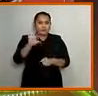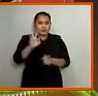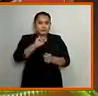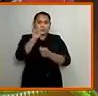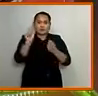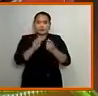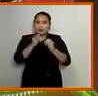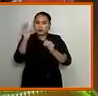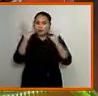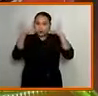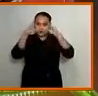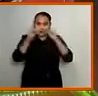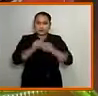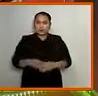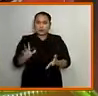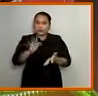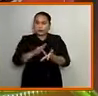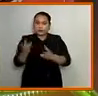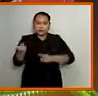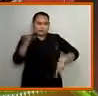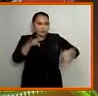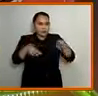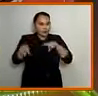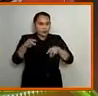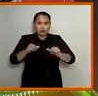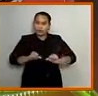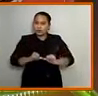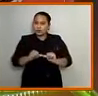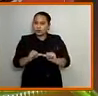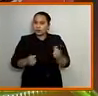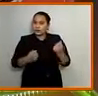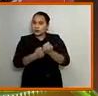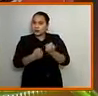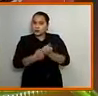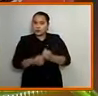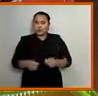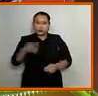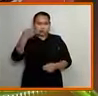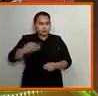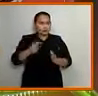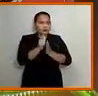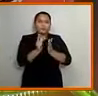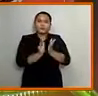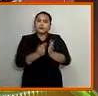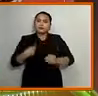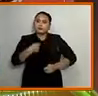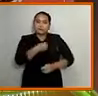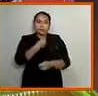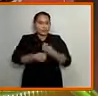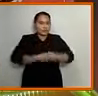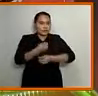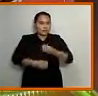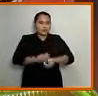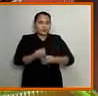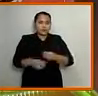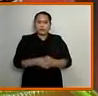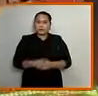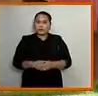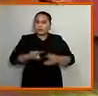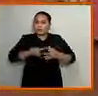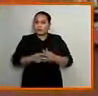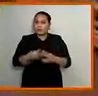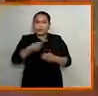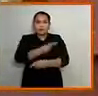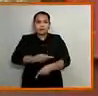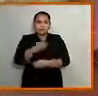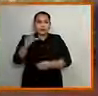la noche. Agradecemos el apoyo que siempre nos brinda nuestra auditora para verificar y supervisar todos nuestros procesos. Vamos a iniciar la